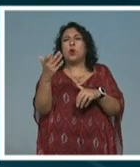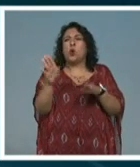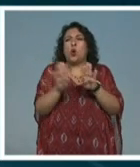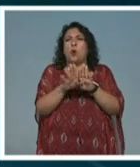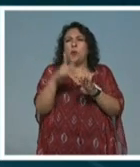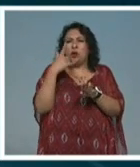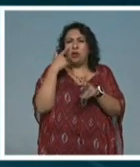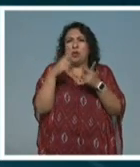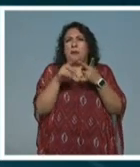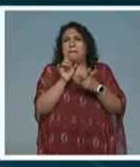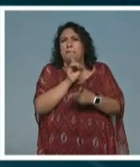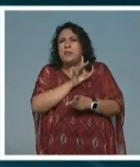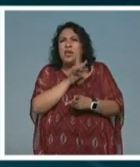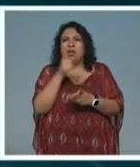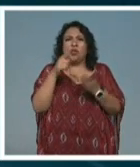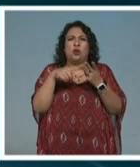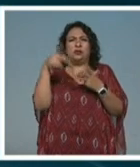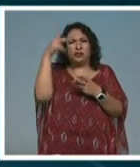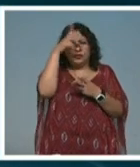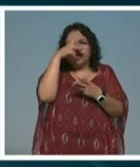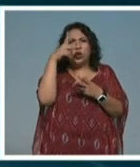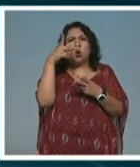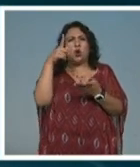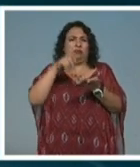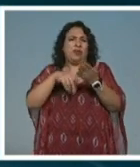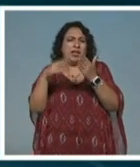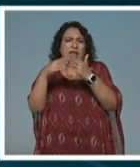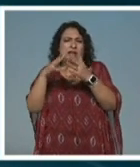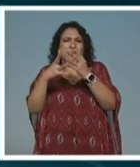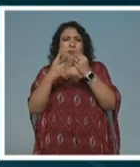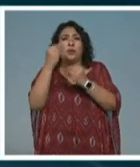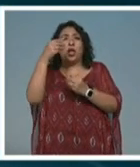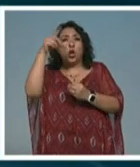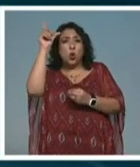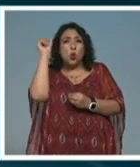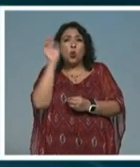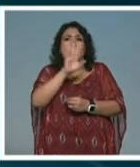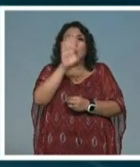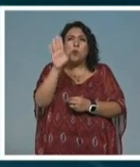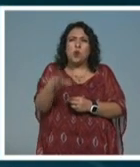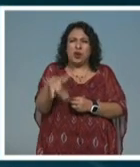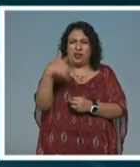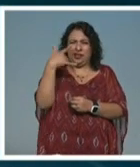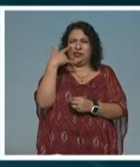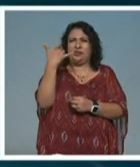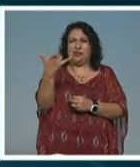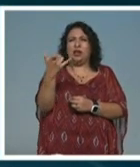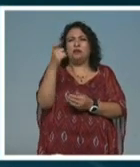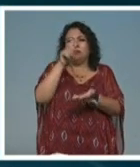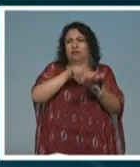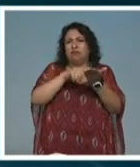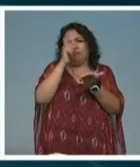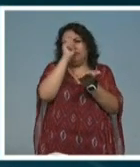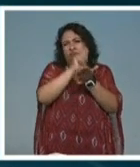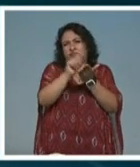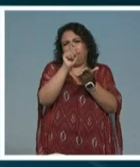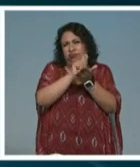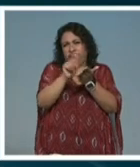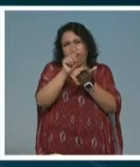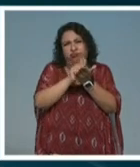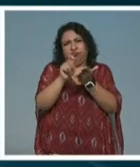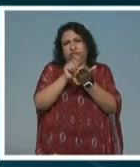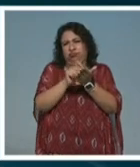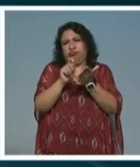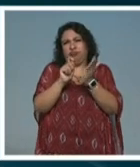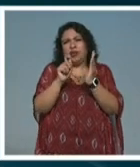sobrenatural, lo terrorífico, lo psicológico y lo doméstico. La locura, la muerte y lo extraño brotan la una del otro en una